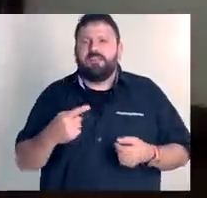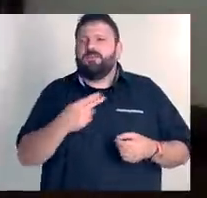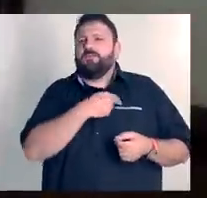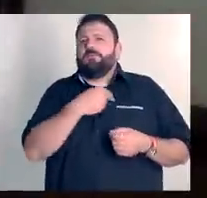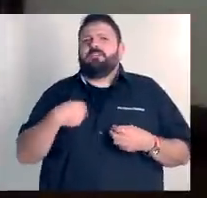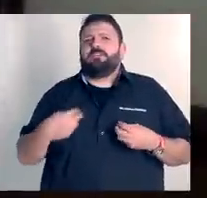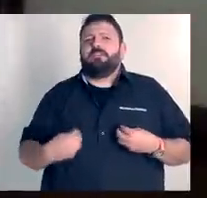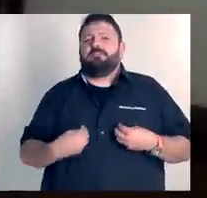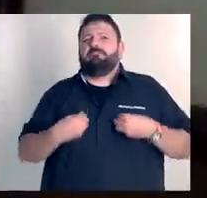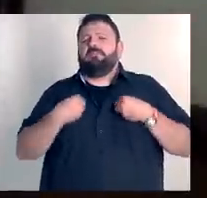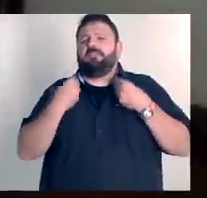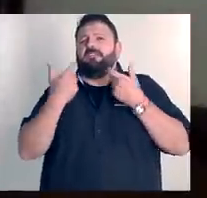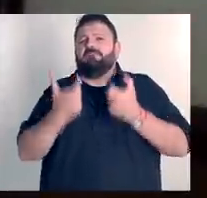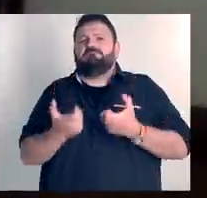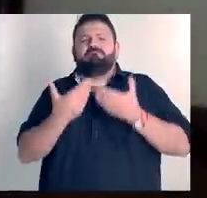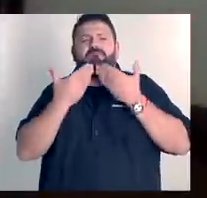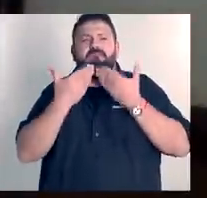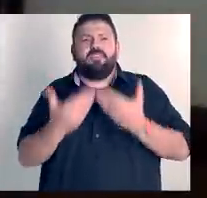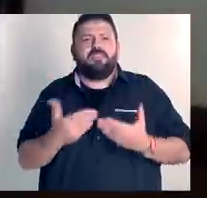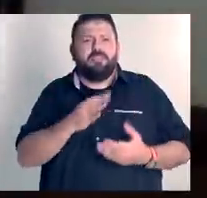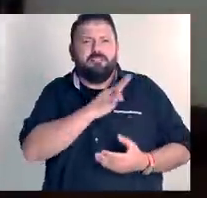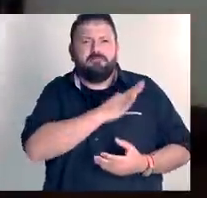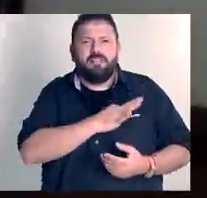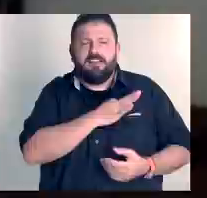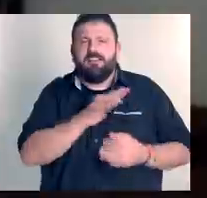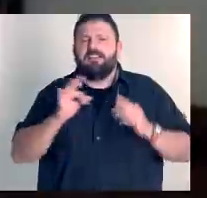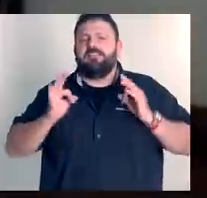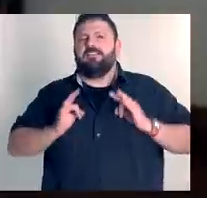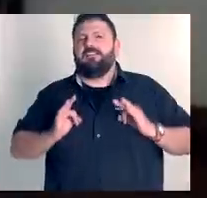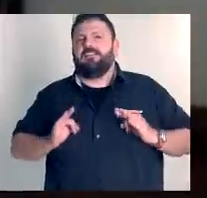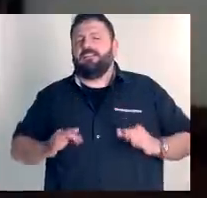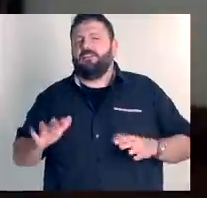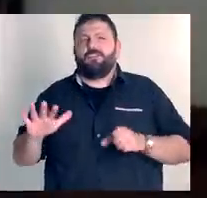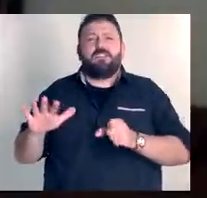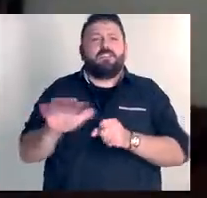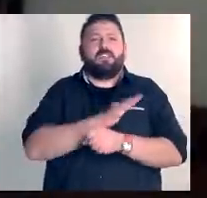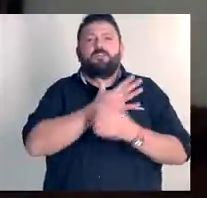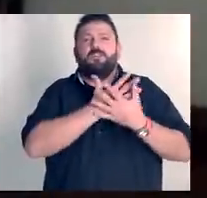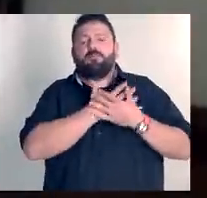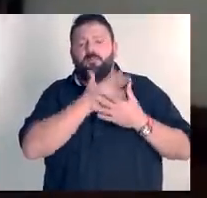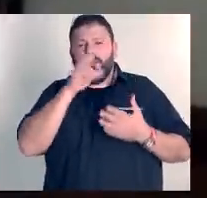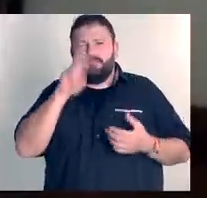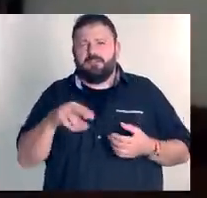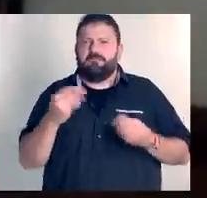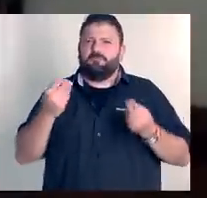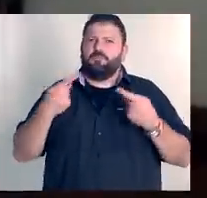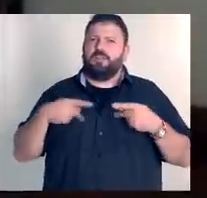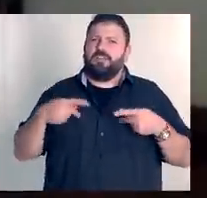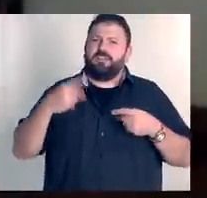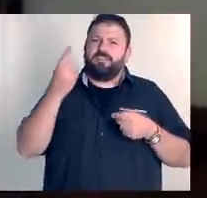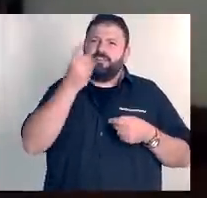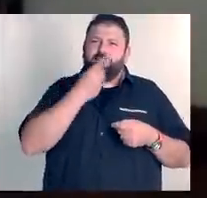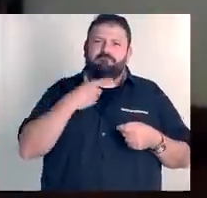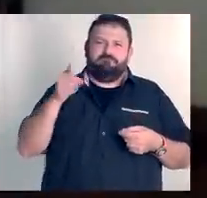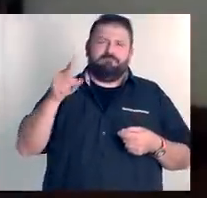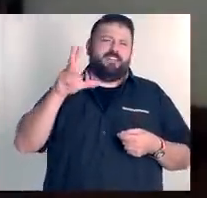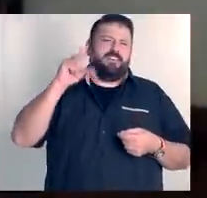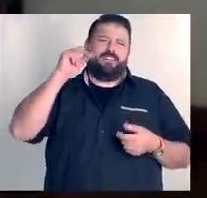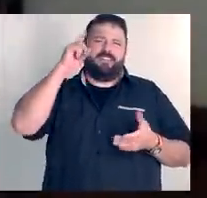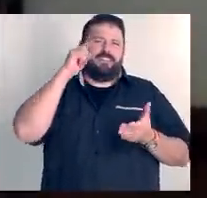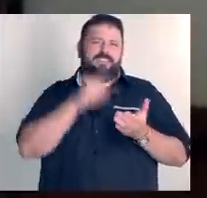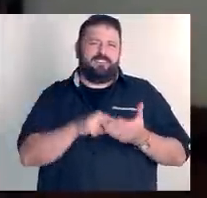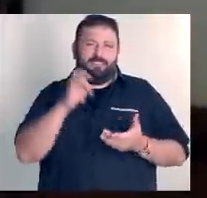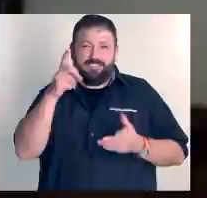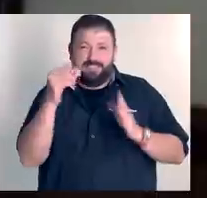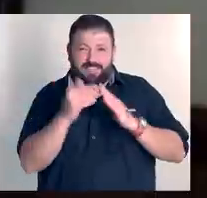estado económico, emocional y lleno de amor increíble. Y mucha gente me decía, Brenda, no te creo que vayas a hacer esa mansión